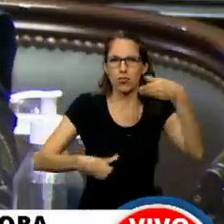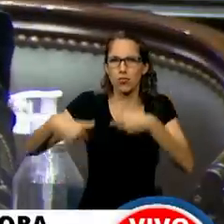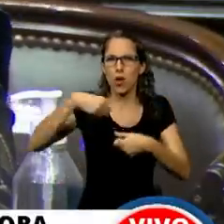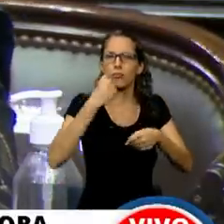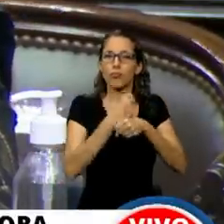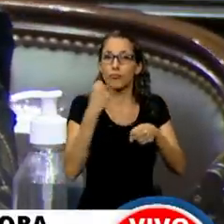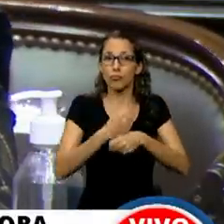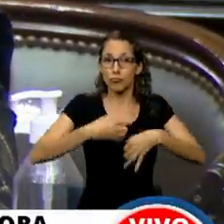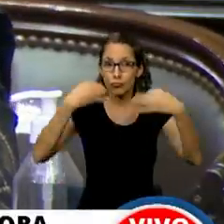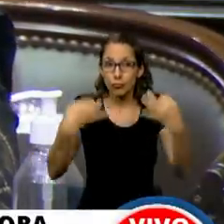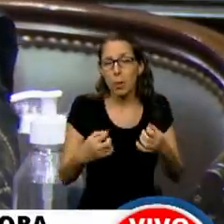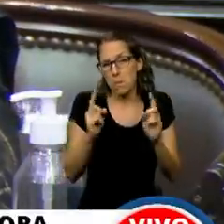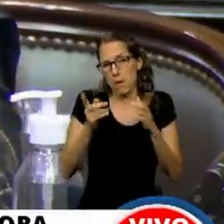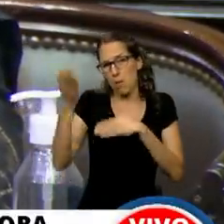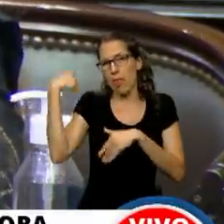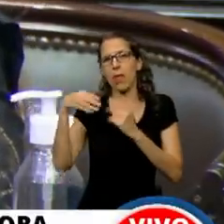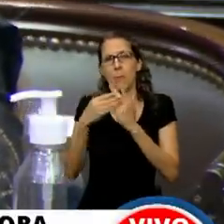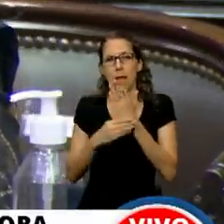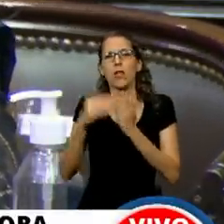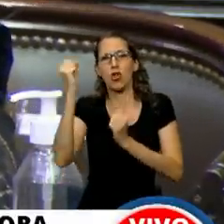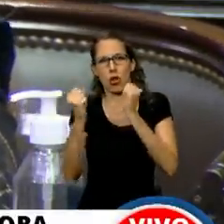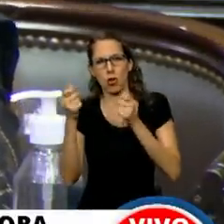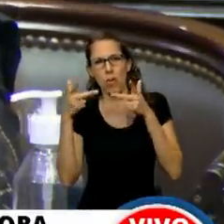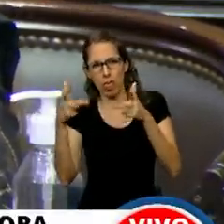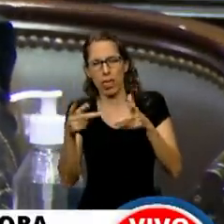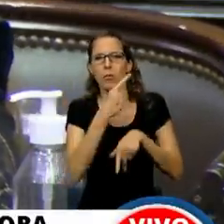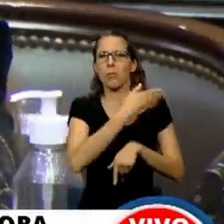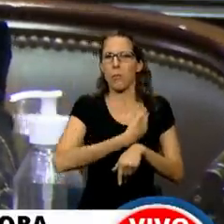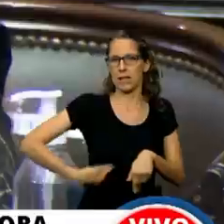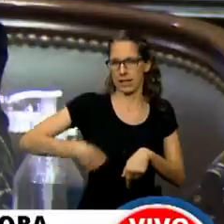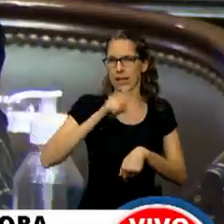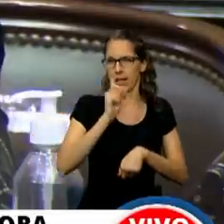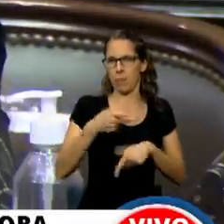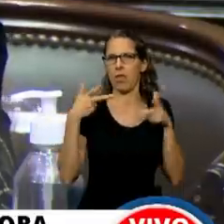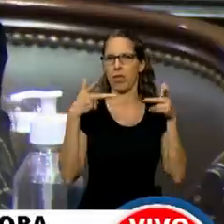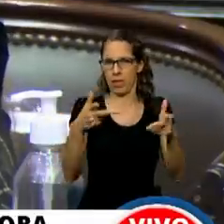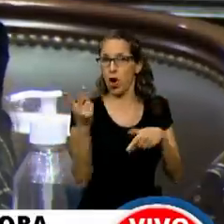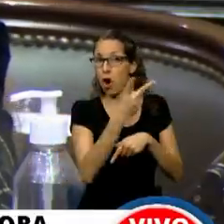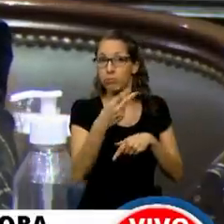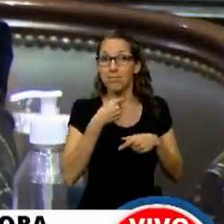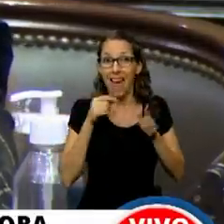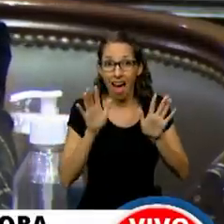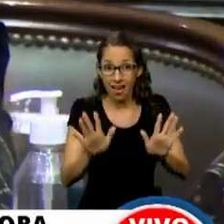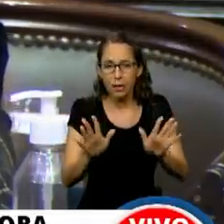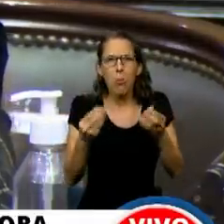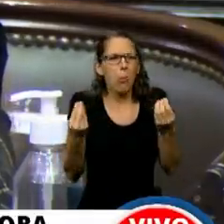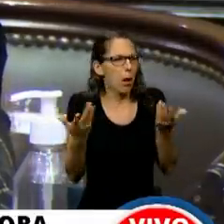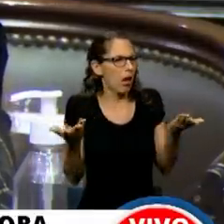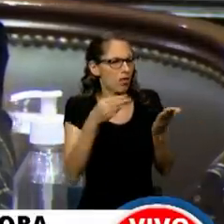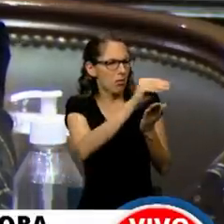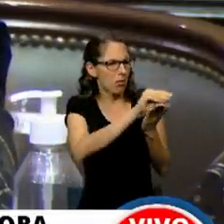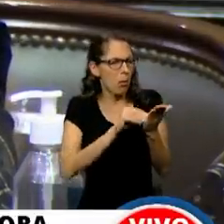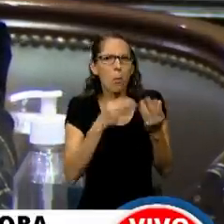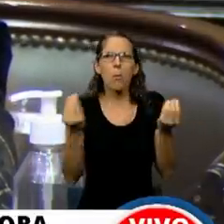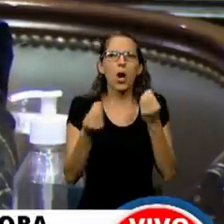muchas veces lo ha manifestado el ministro de economía y hasta el mismo presidente porque sigue empeñándose en asfixiar y poner en riesgo el sistema